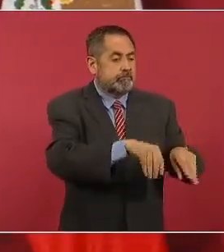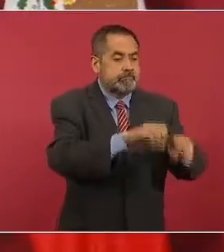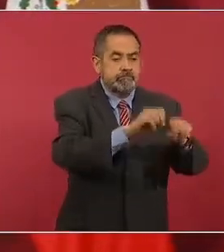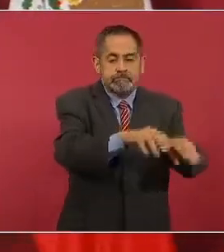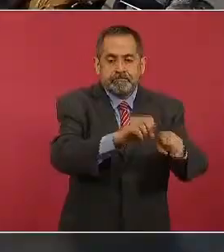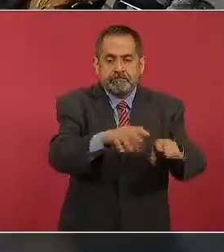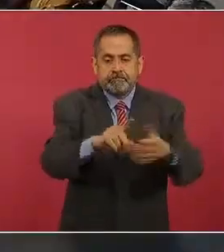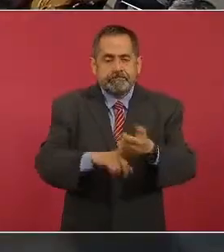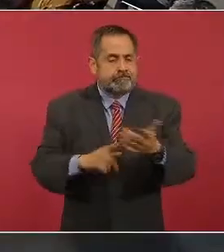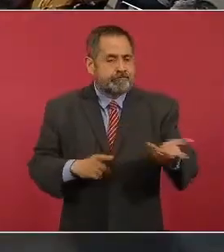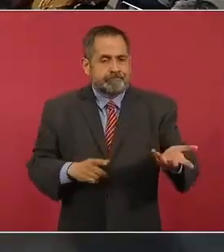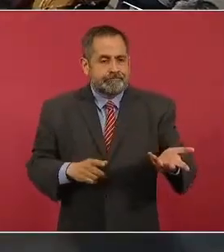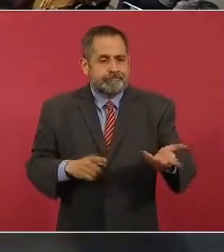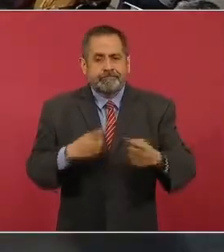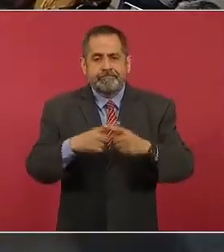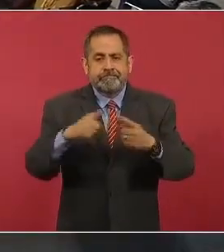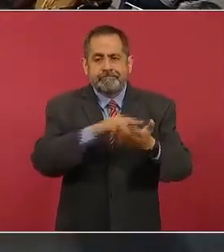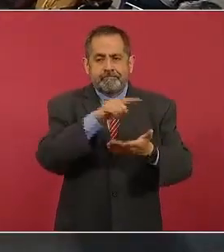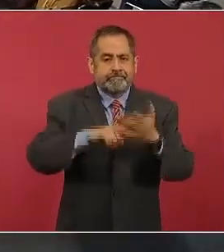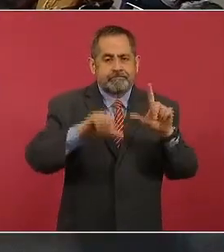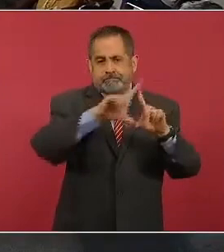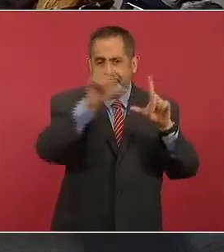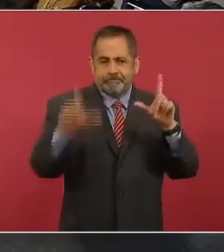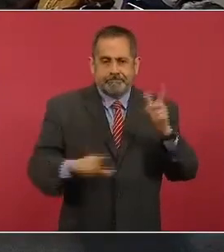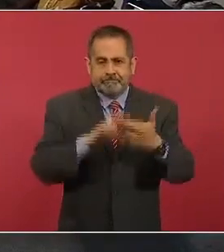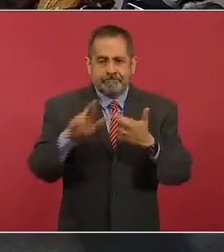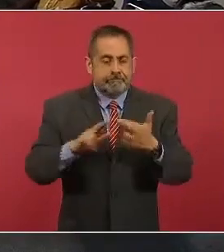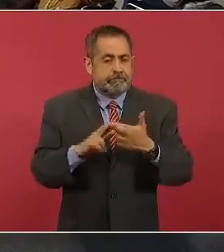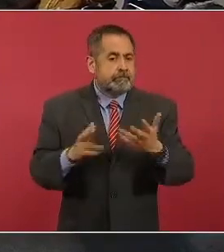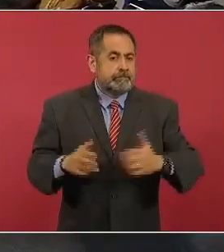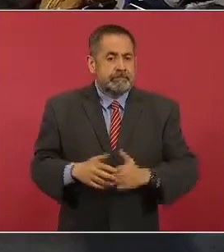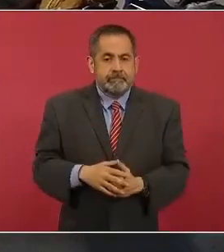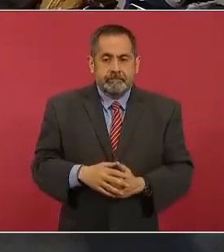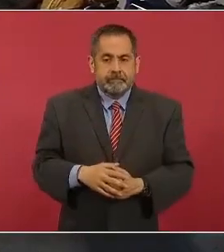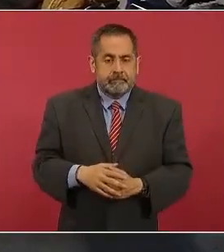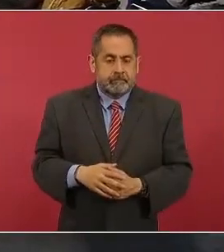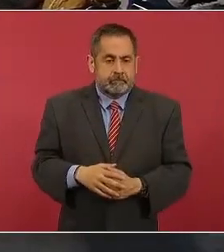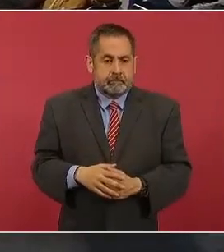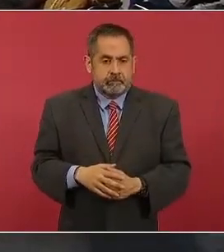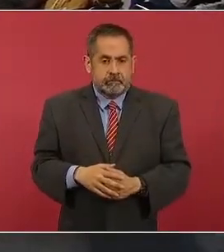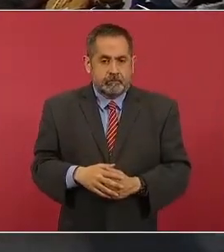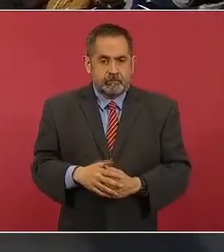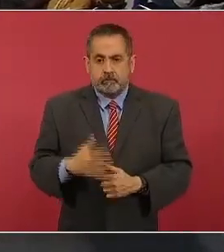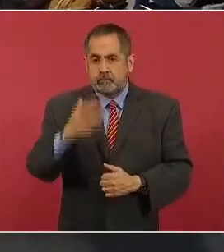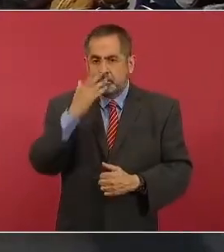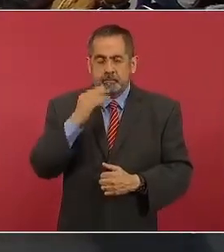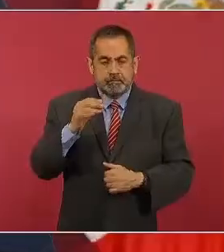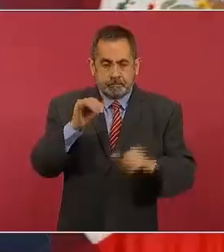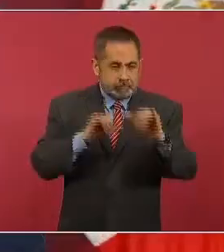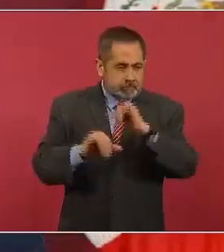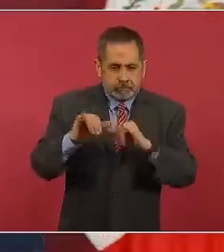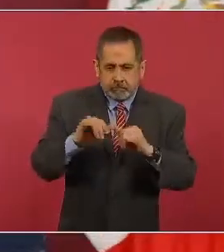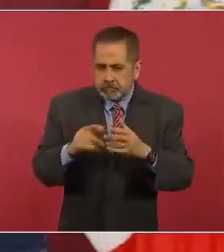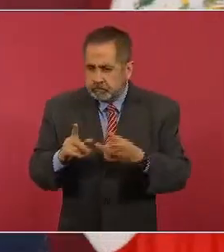partes, ¿no?, en distintas regiones del país, y no hay ningún laboratorio,